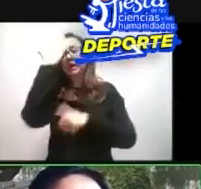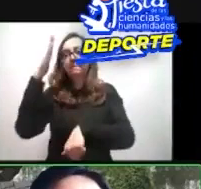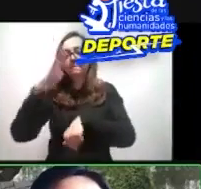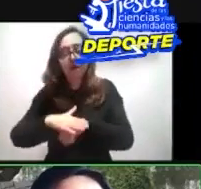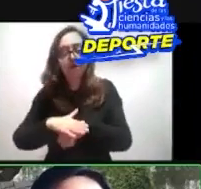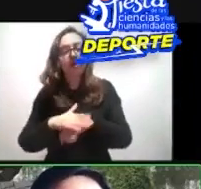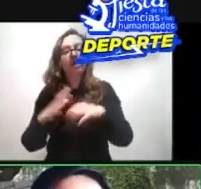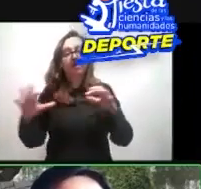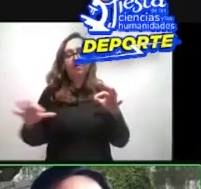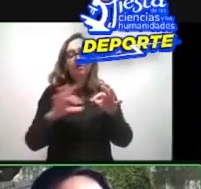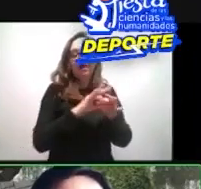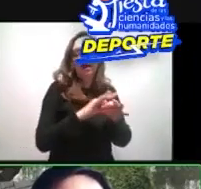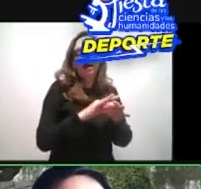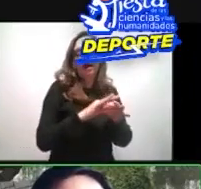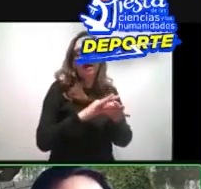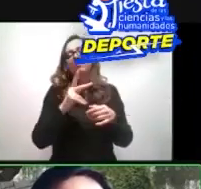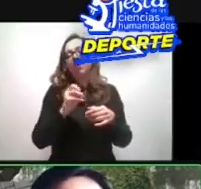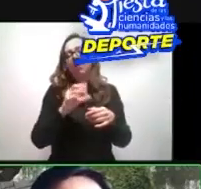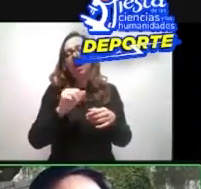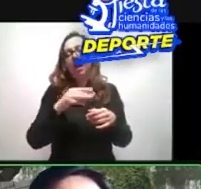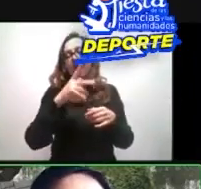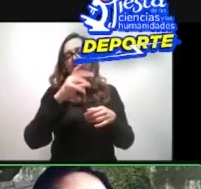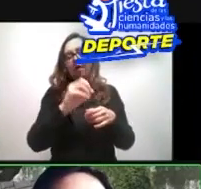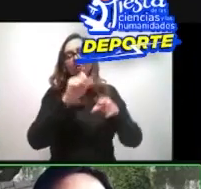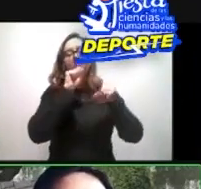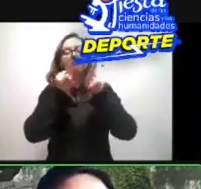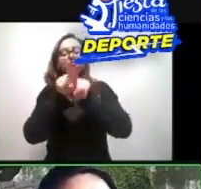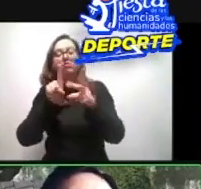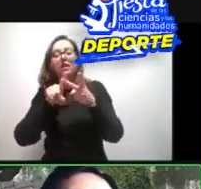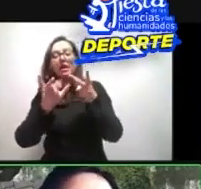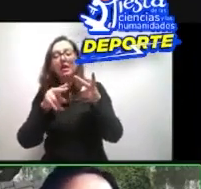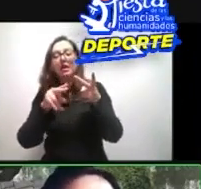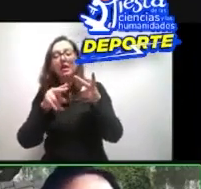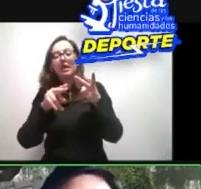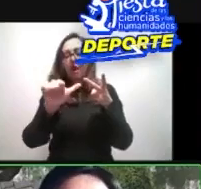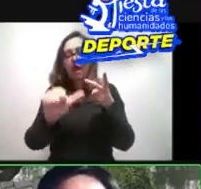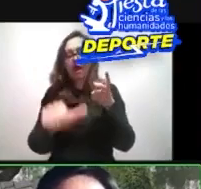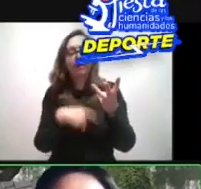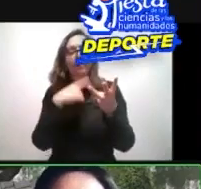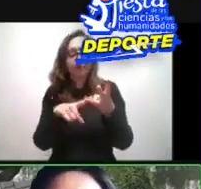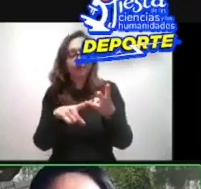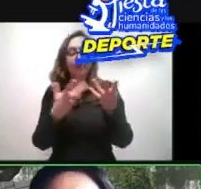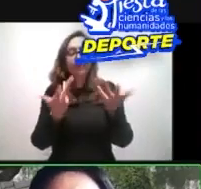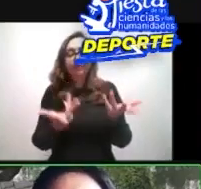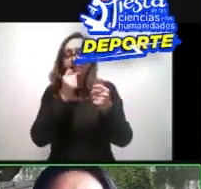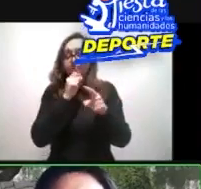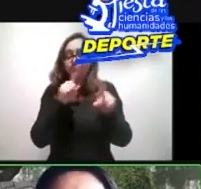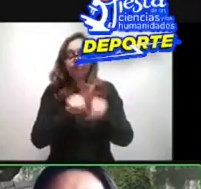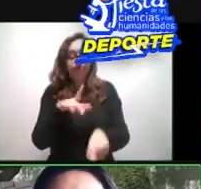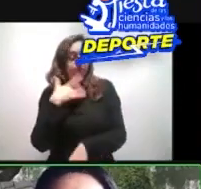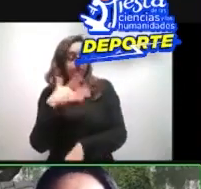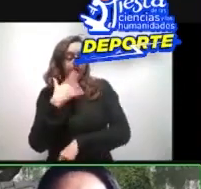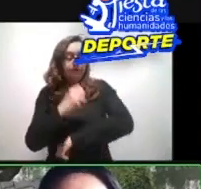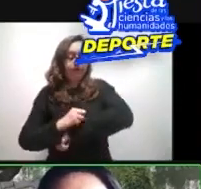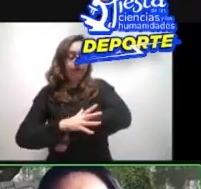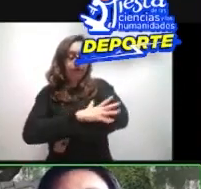hipocampo, pero también con otras regiones como es la ínsula, involucrada también no solamente con aspectos emocionales, sino con